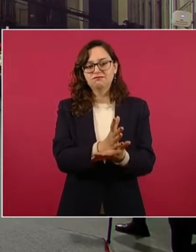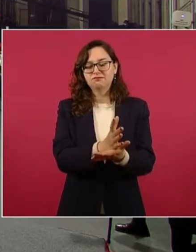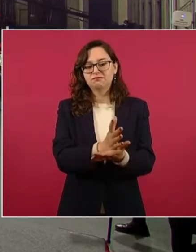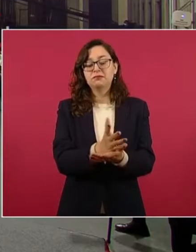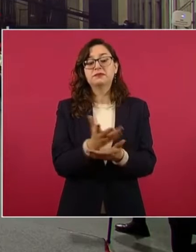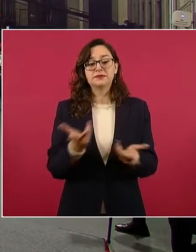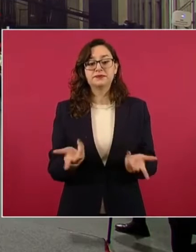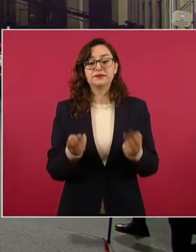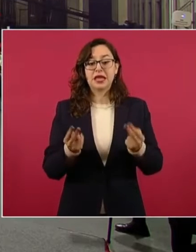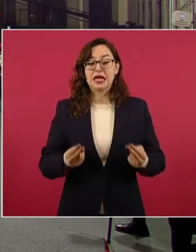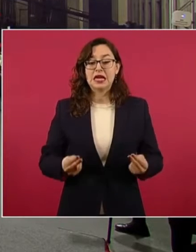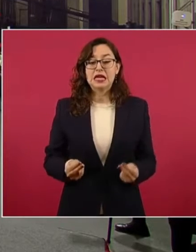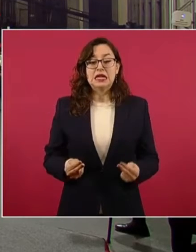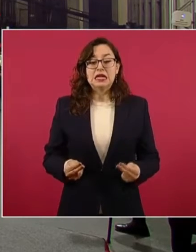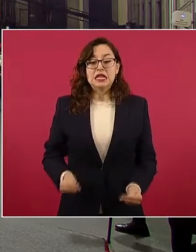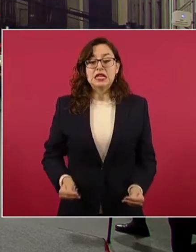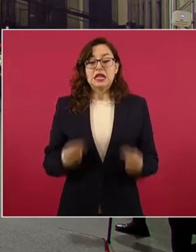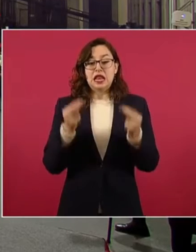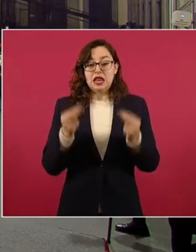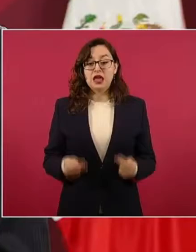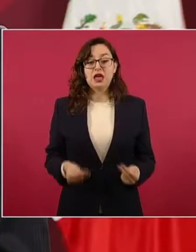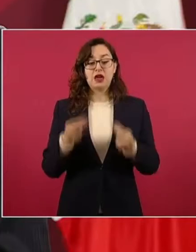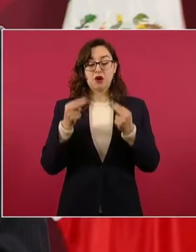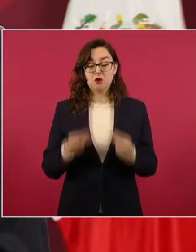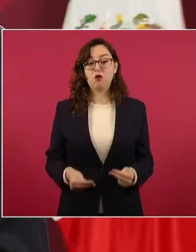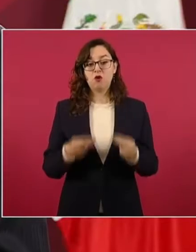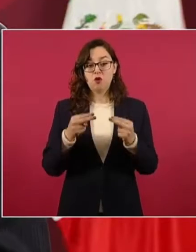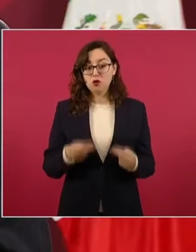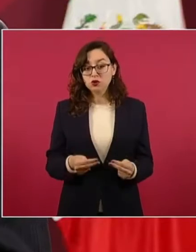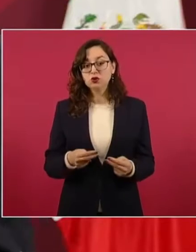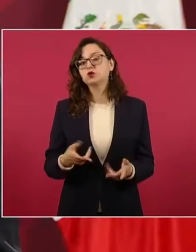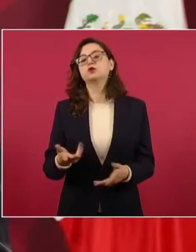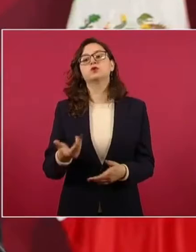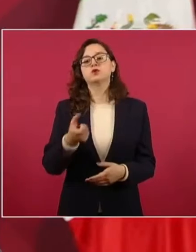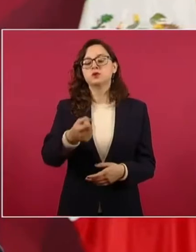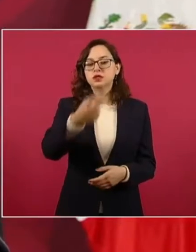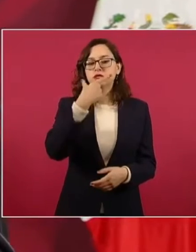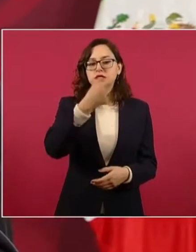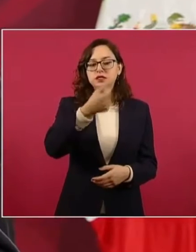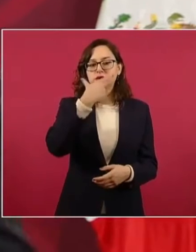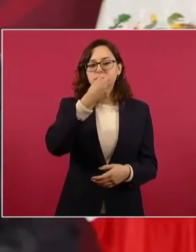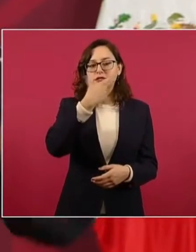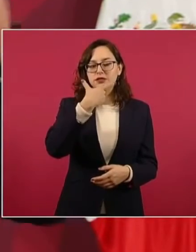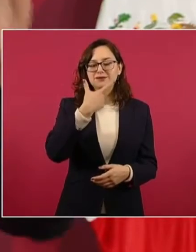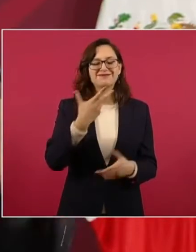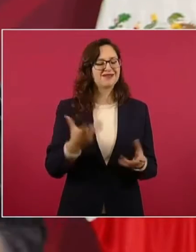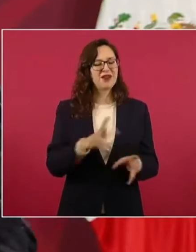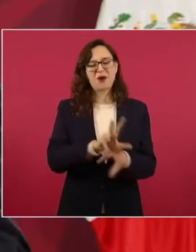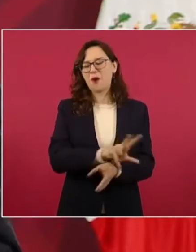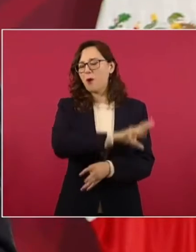negocios en la compraventa de medicamentos y en